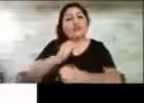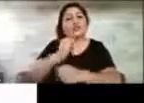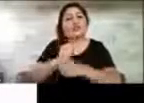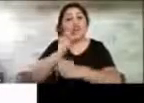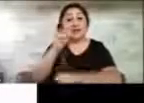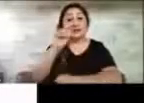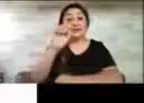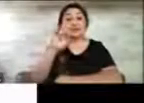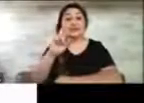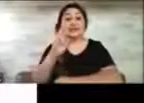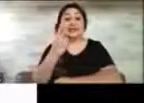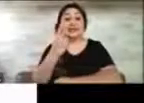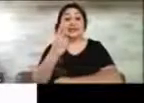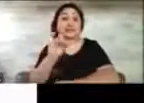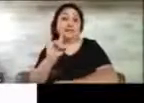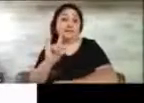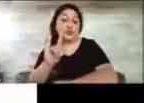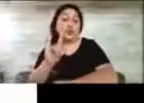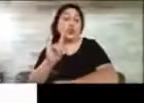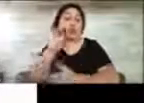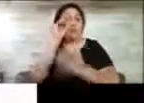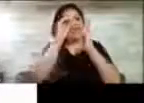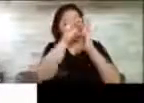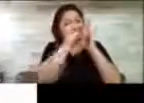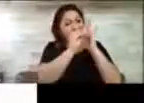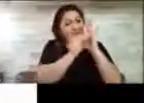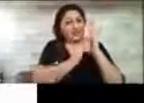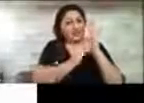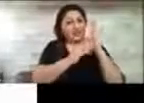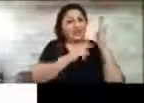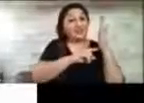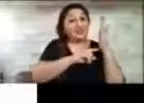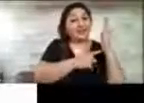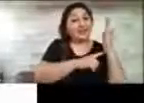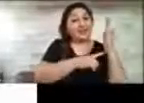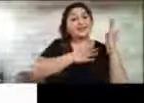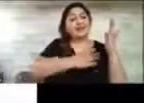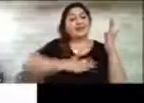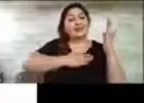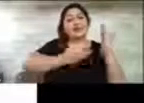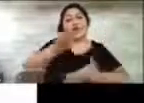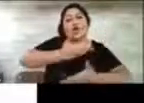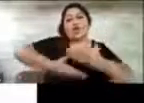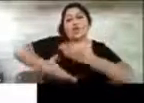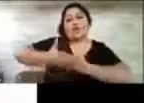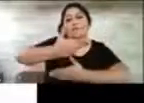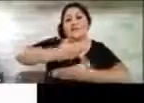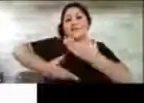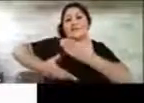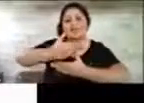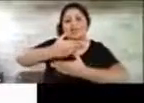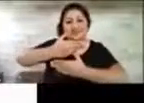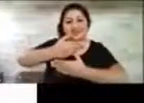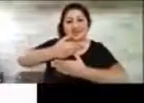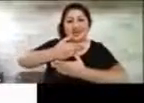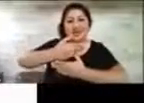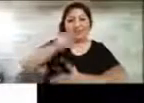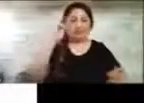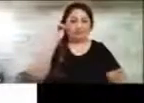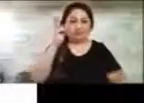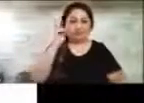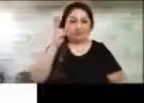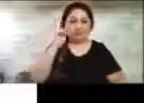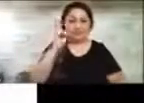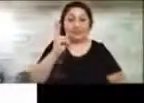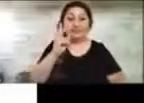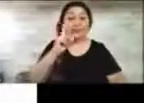técnicas, con ideas que buscan esta convivencia vial, en esta imagen que yo incorporé acá. Pero más que eso, más